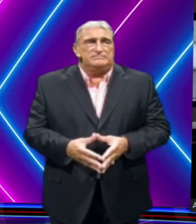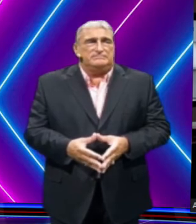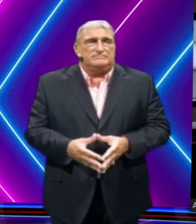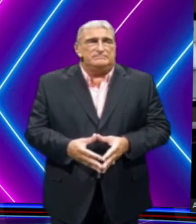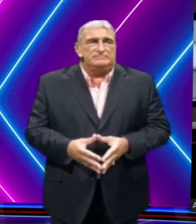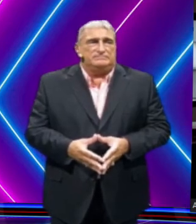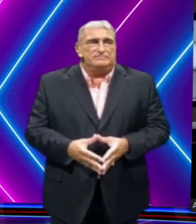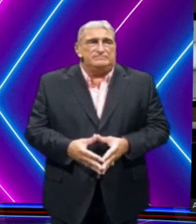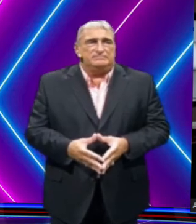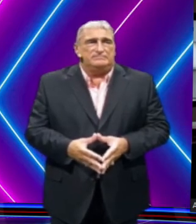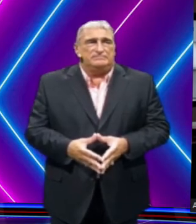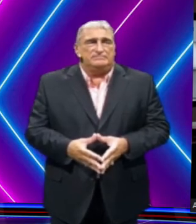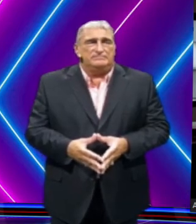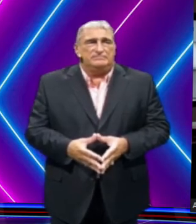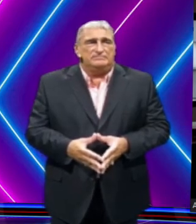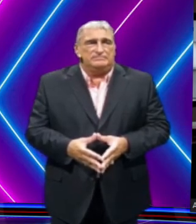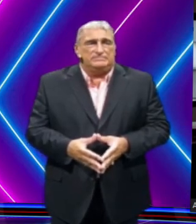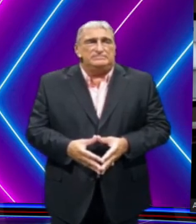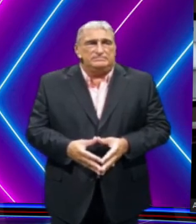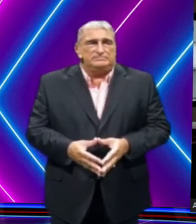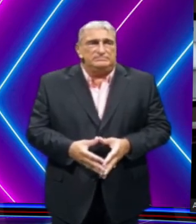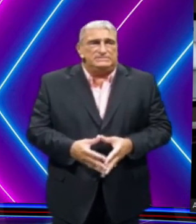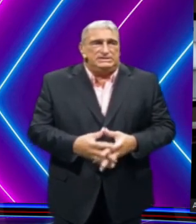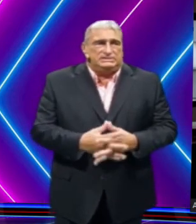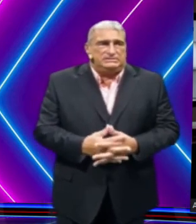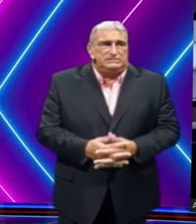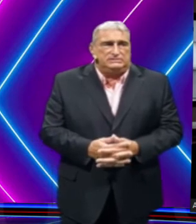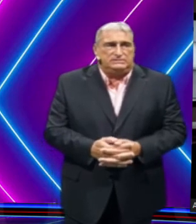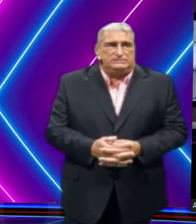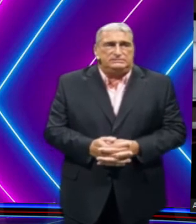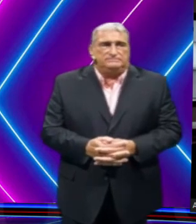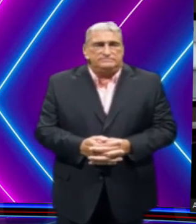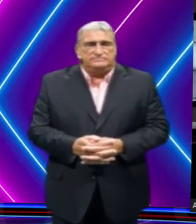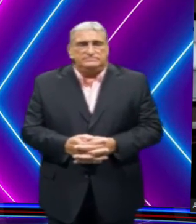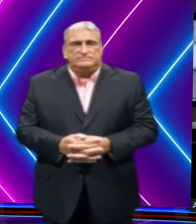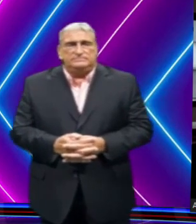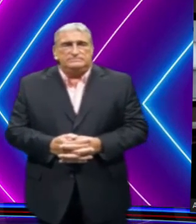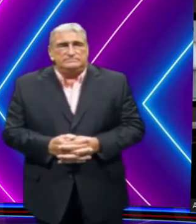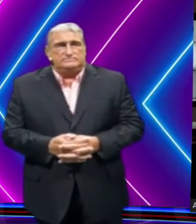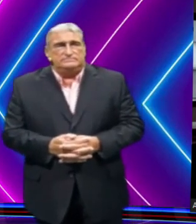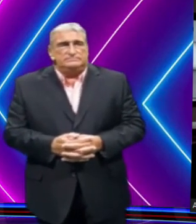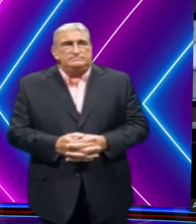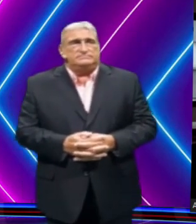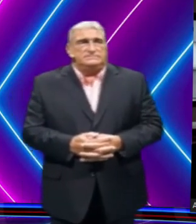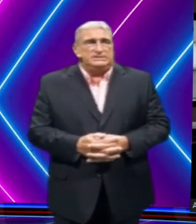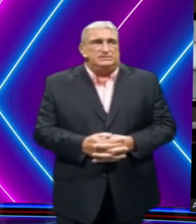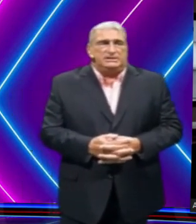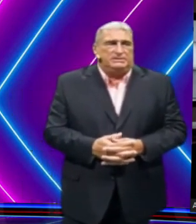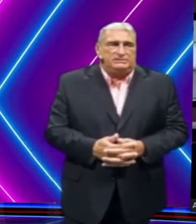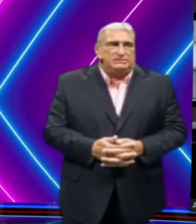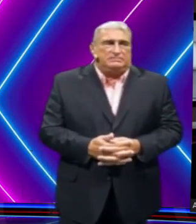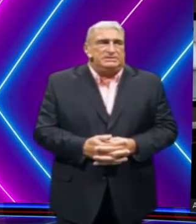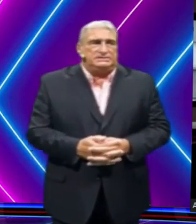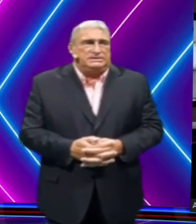seguir viviendo con el, ¿se entiende? Con el sobre. ¿Se Sí. entiende? Con el sobre. Sí,